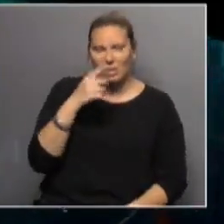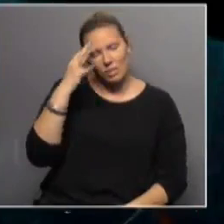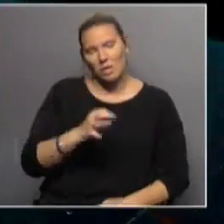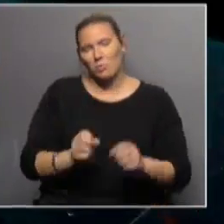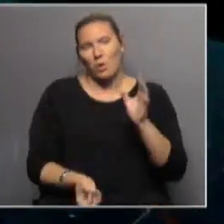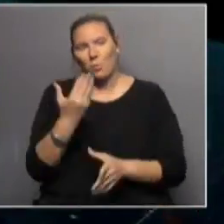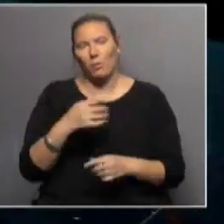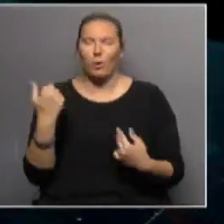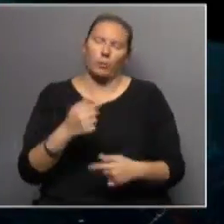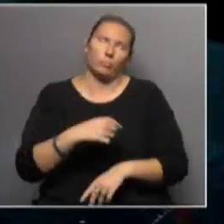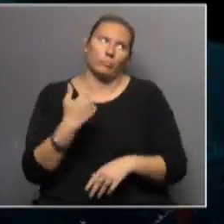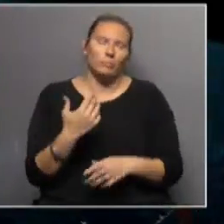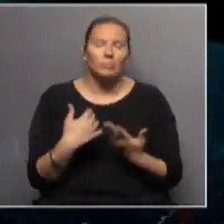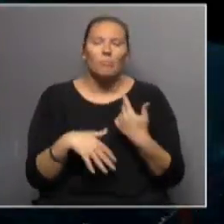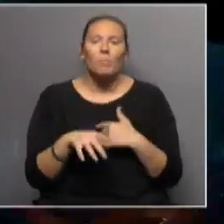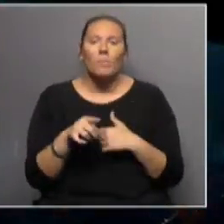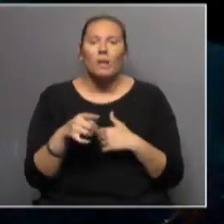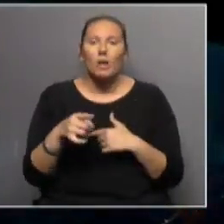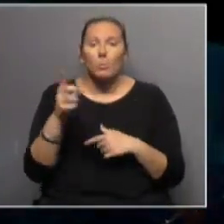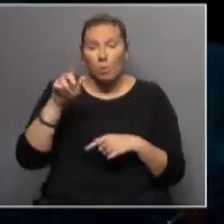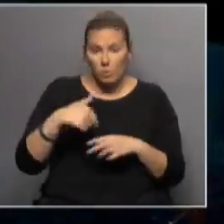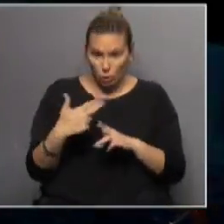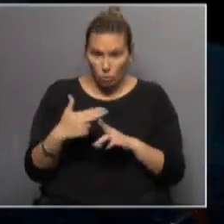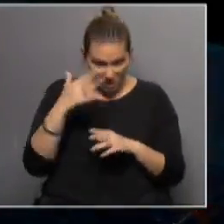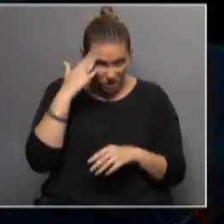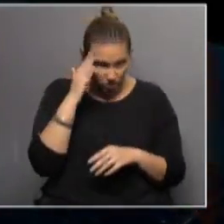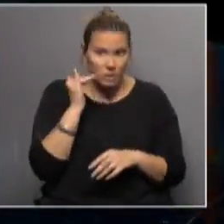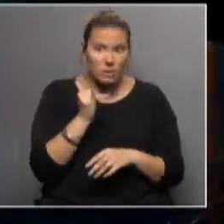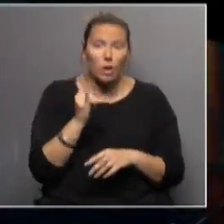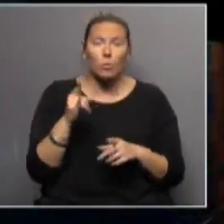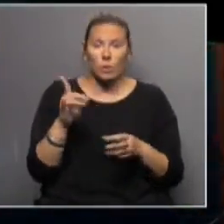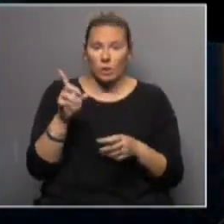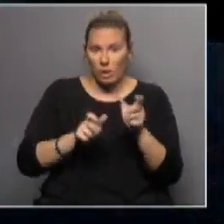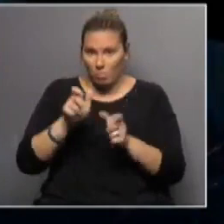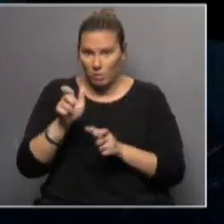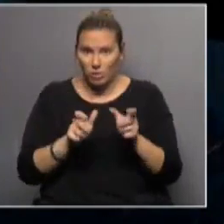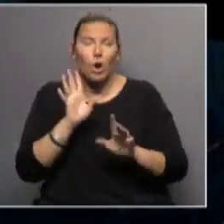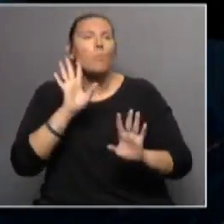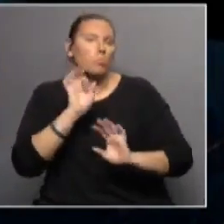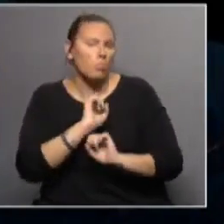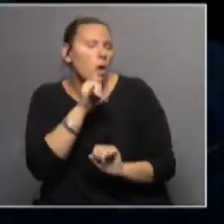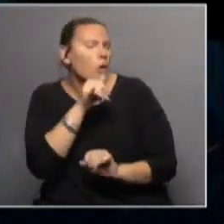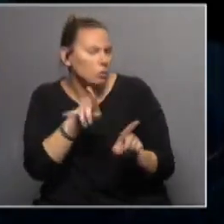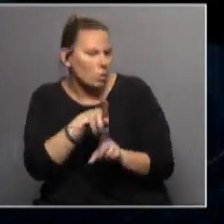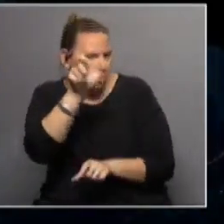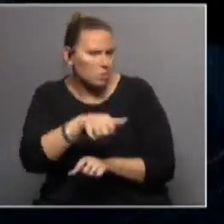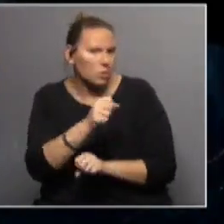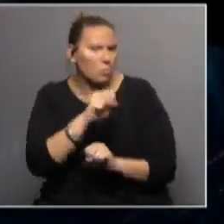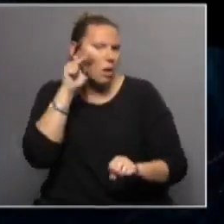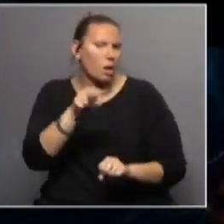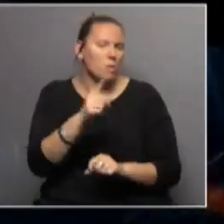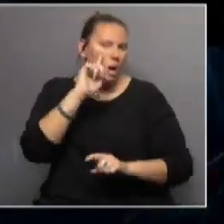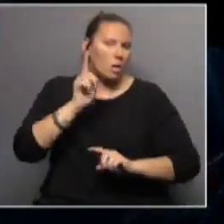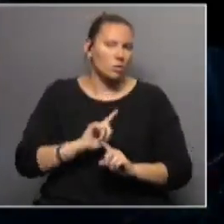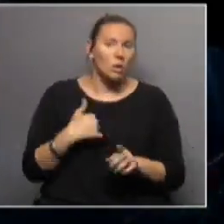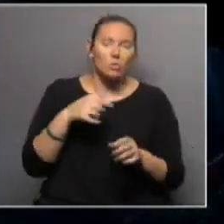nunca. No, jamás. que ¿sabés cómo nació el nombre? Sí, sí, sí, sí. Uno de los integrantes. Todos saben. No, capaz que alguien no sabe. Y como no está en el tape, no